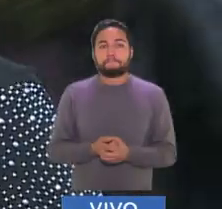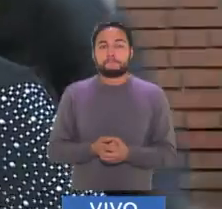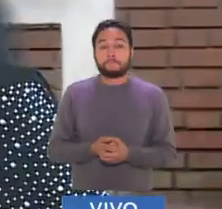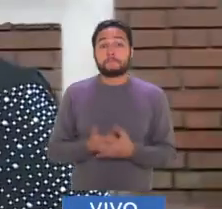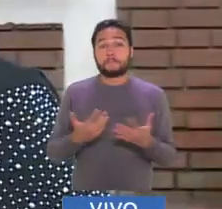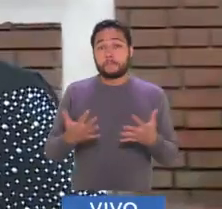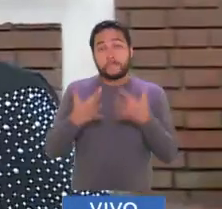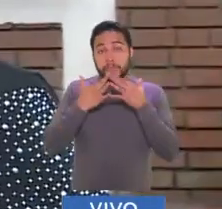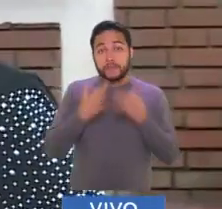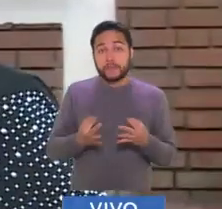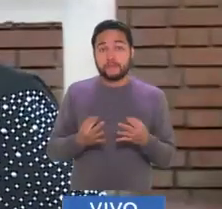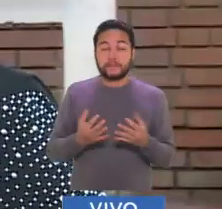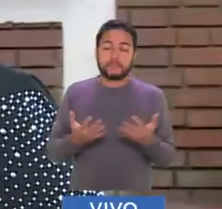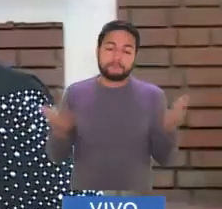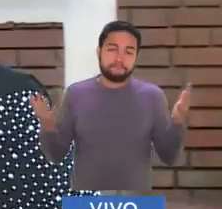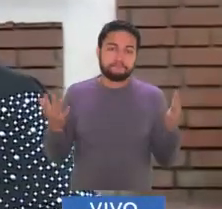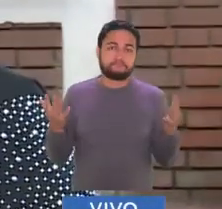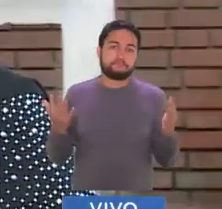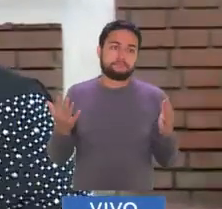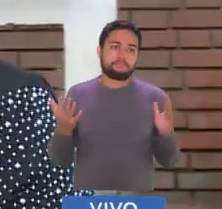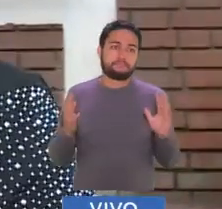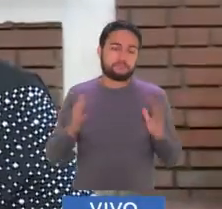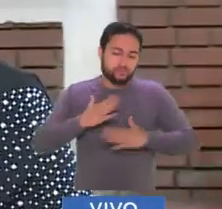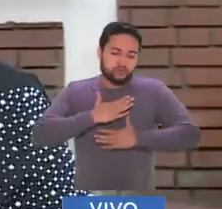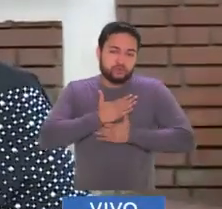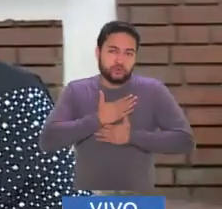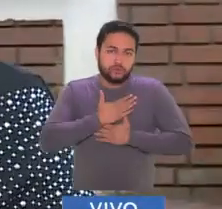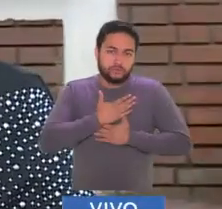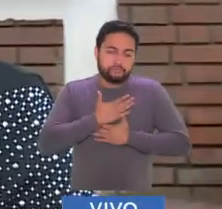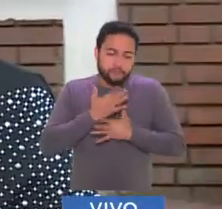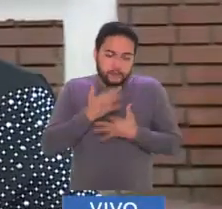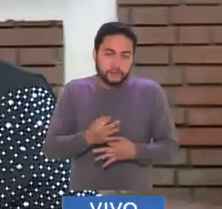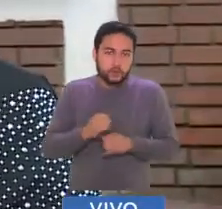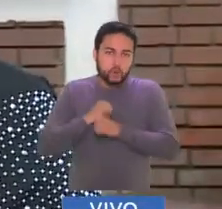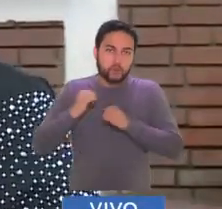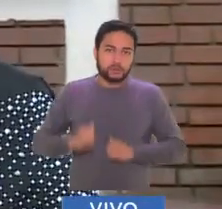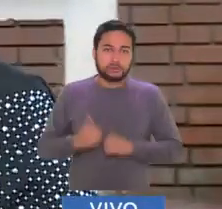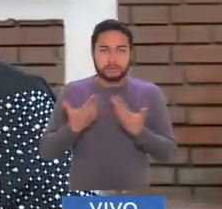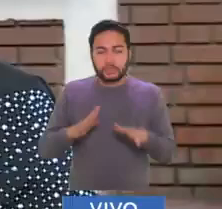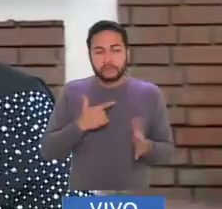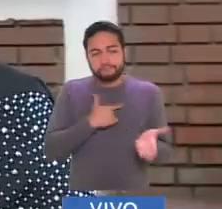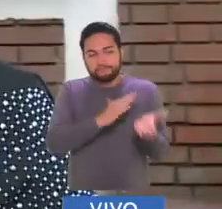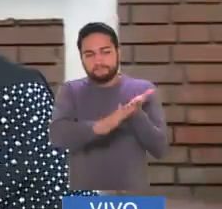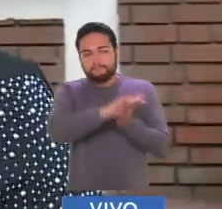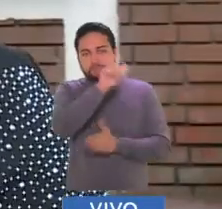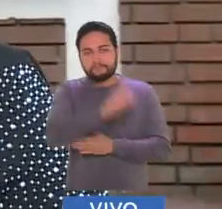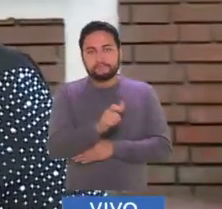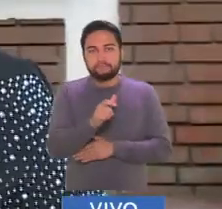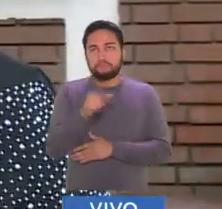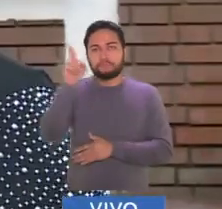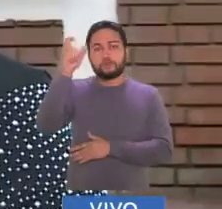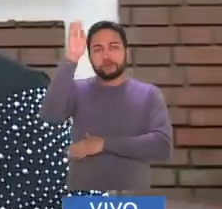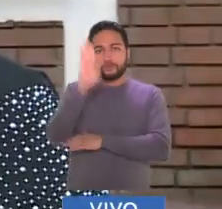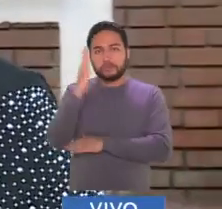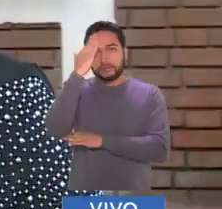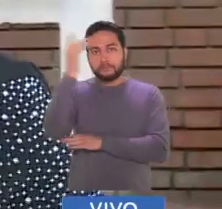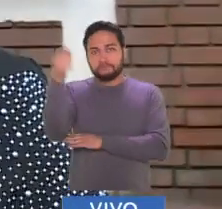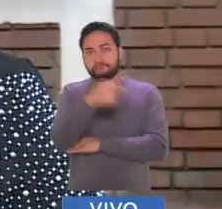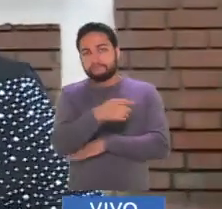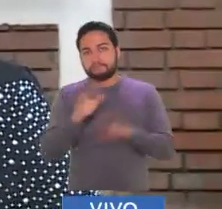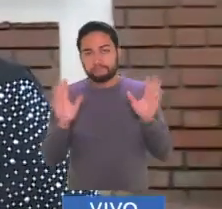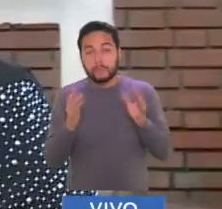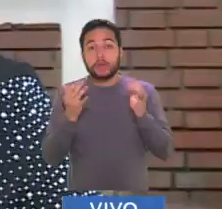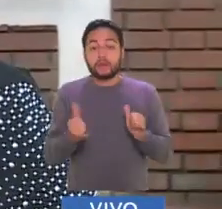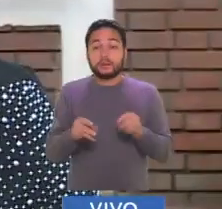con la justicia divina, yo en mi corazón ya perdoné a ese señor. Con la justicia de la